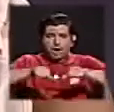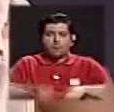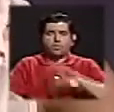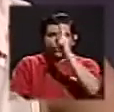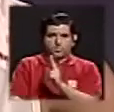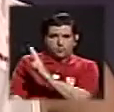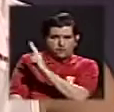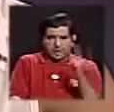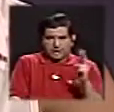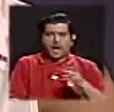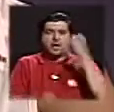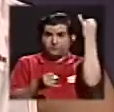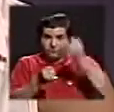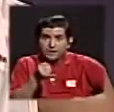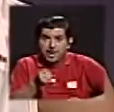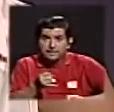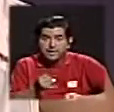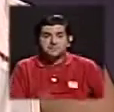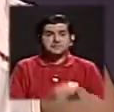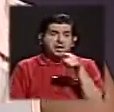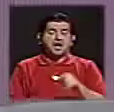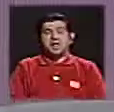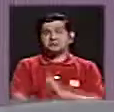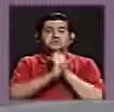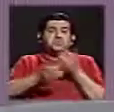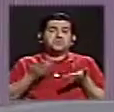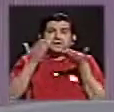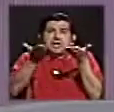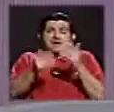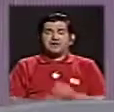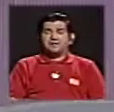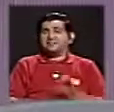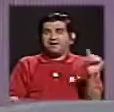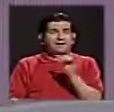Vaticano, donde al final de cuentas vienen a garantizar